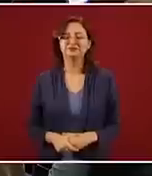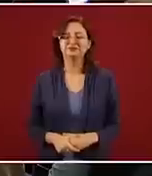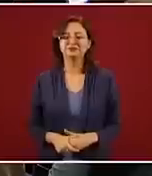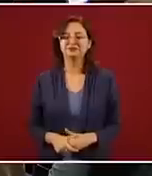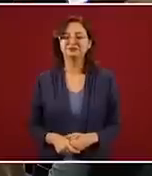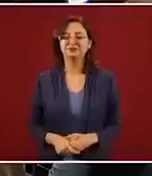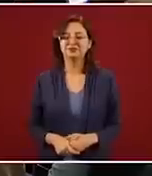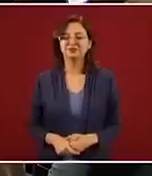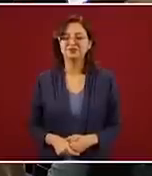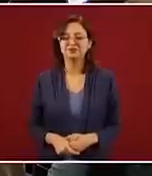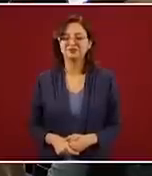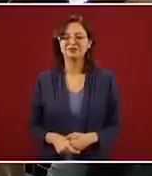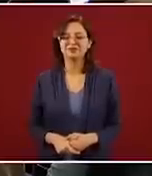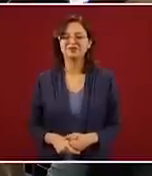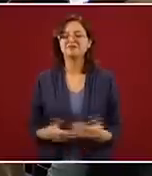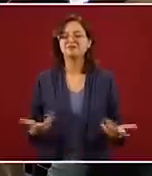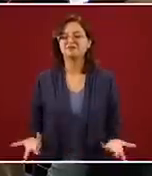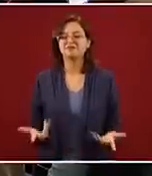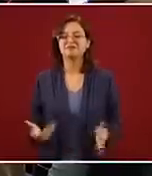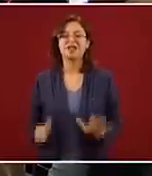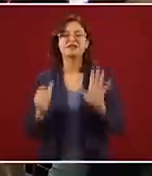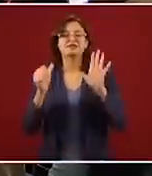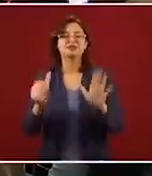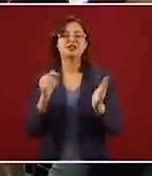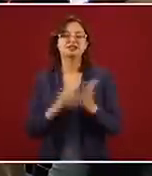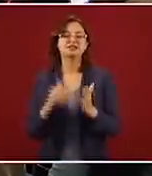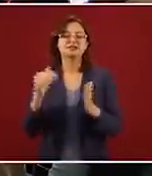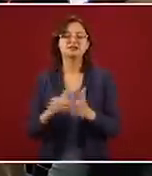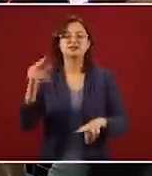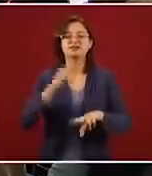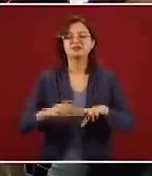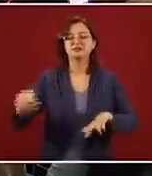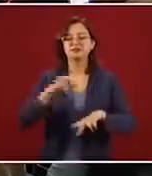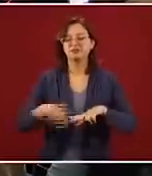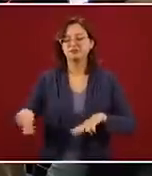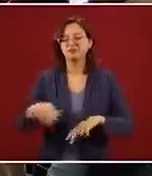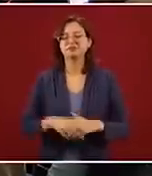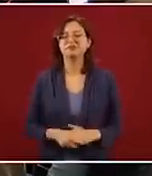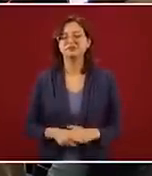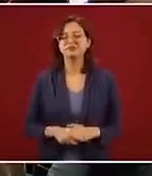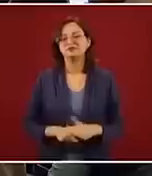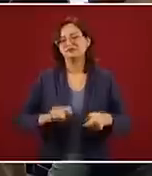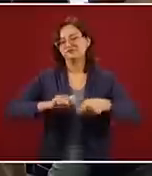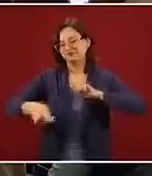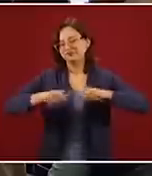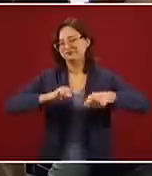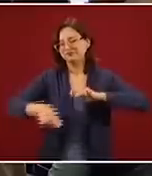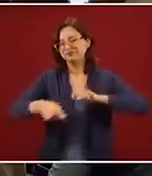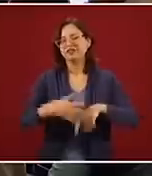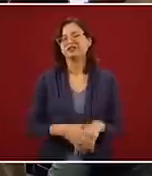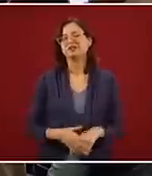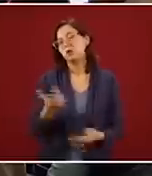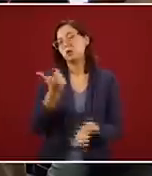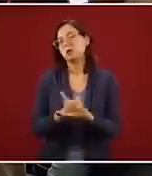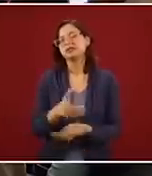Como hablamos, 6 millones de números, de cachitos, de 500